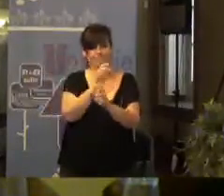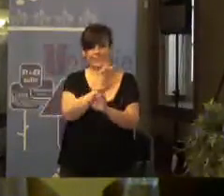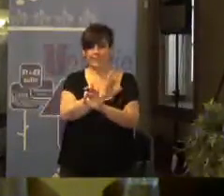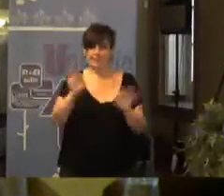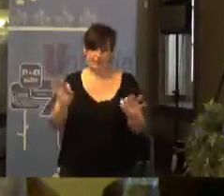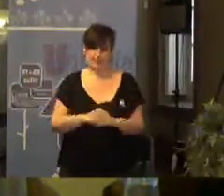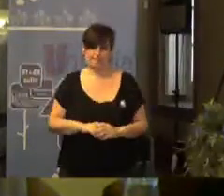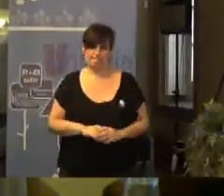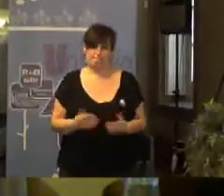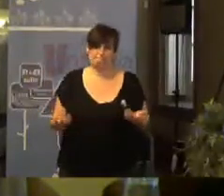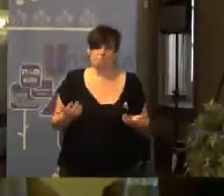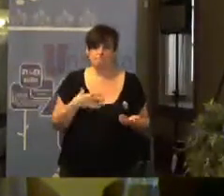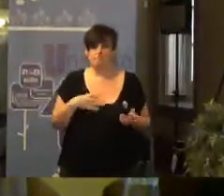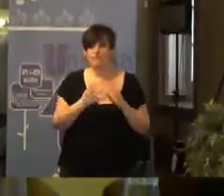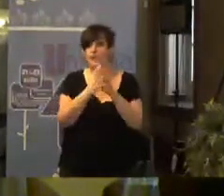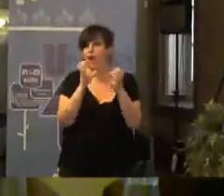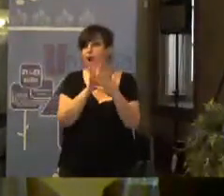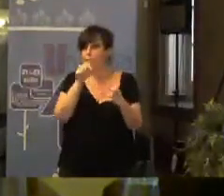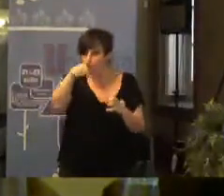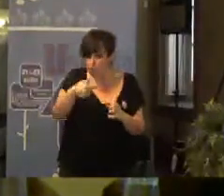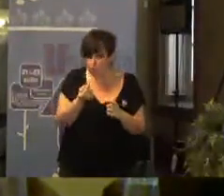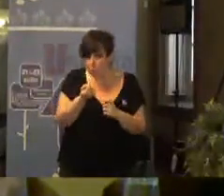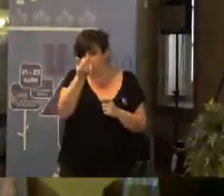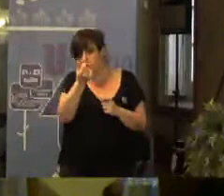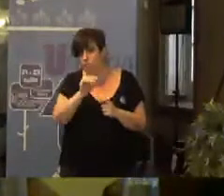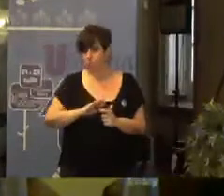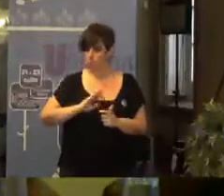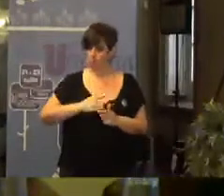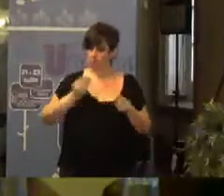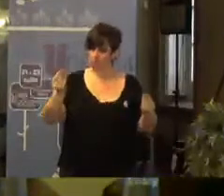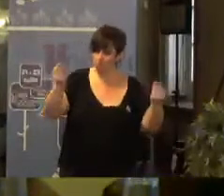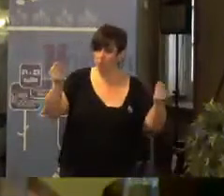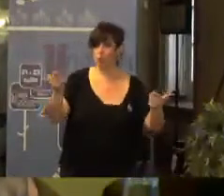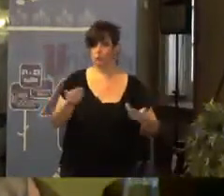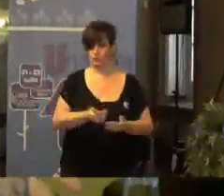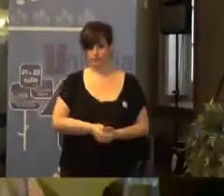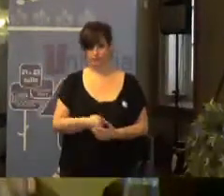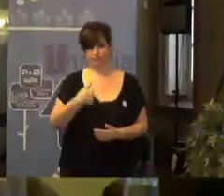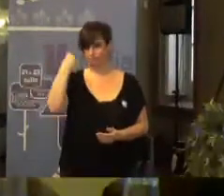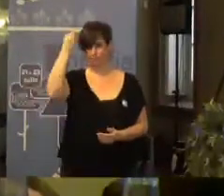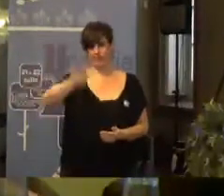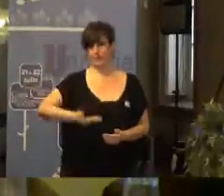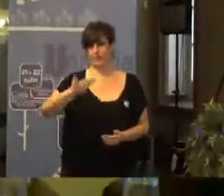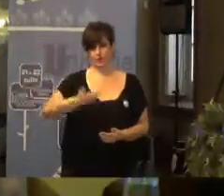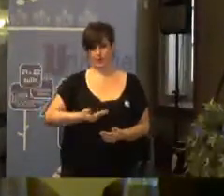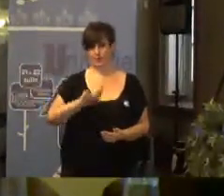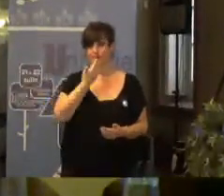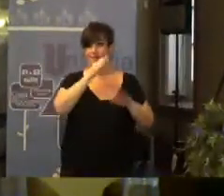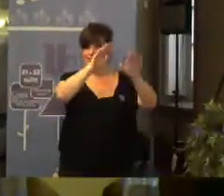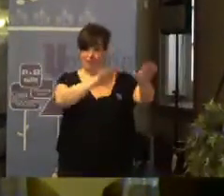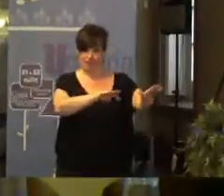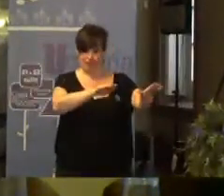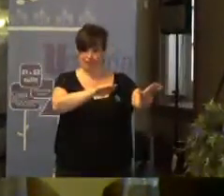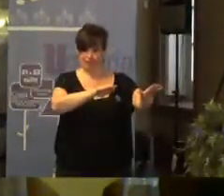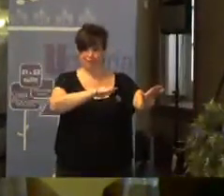o mellor hoxe chegase a pouco e mañá chegase a moito máis. Para min é moi importante a lealdade. Quero decir